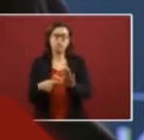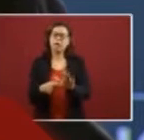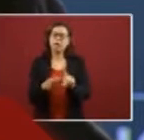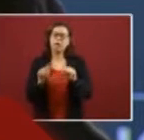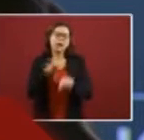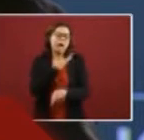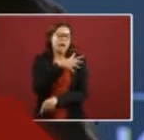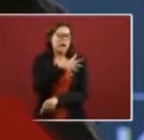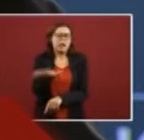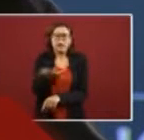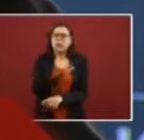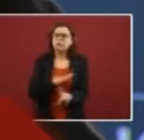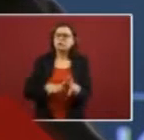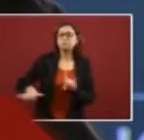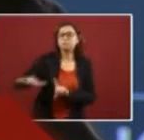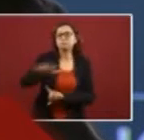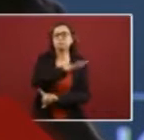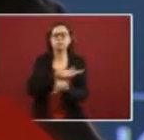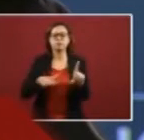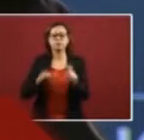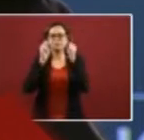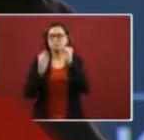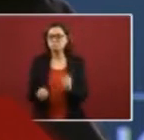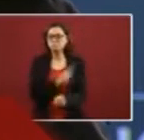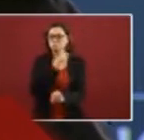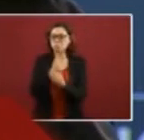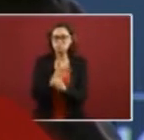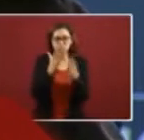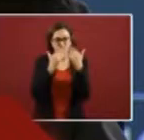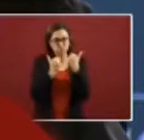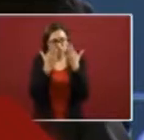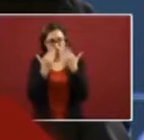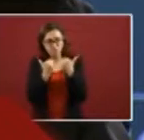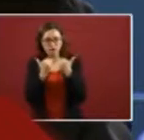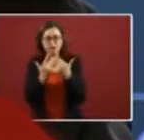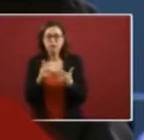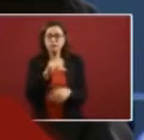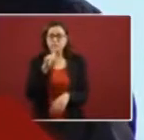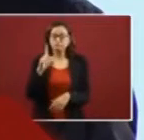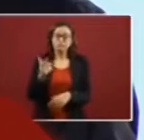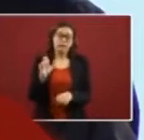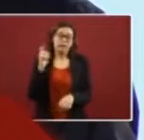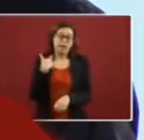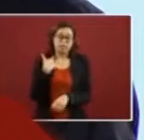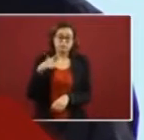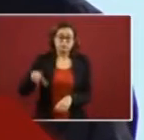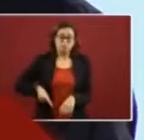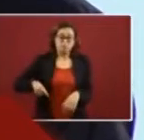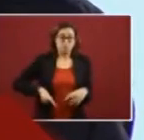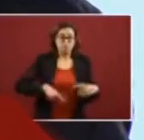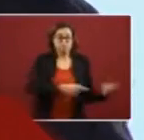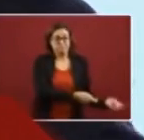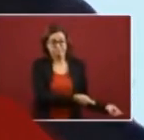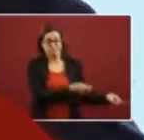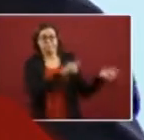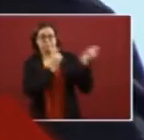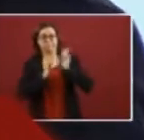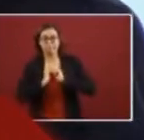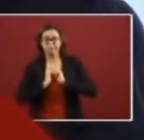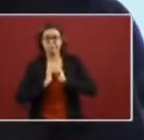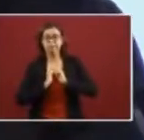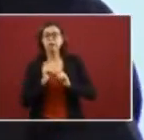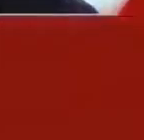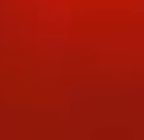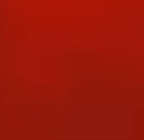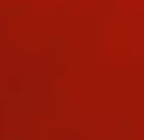41.5% de los homicidios dolosos en el país de diciembre de 2018 a agosto de este año, informó el secretario de Seguridad y Protección Ciudadana, Alfonso